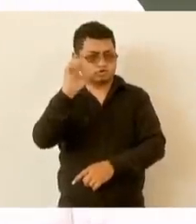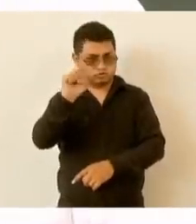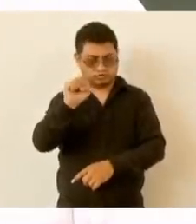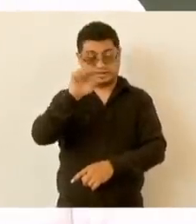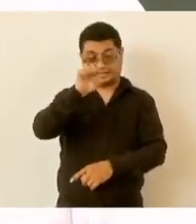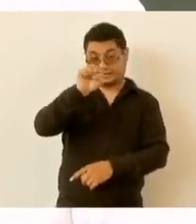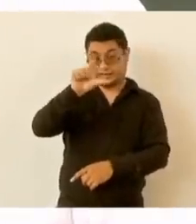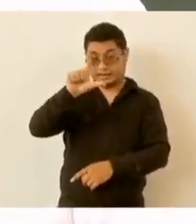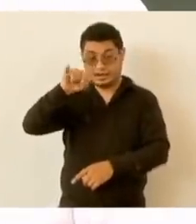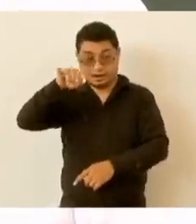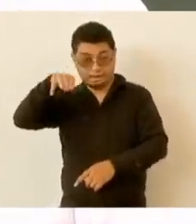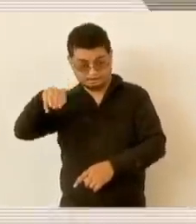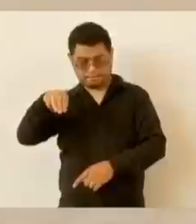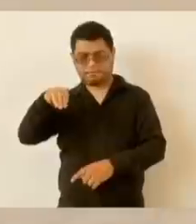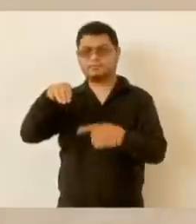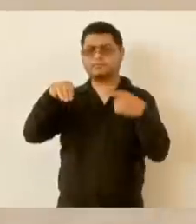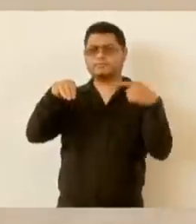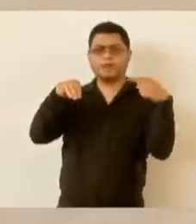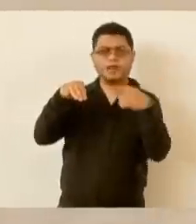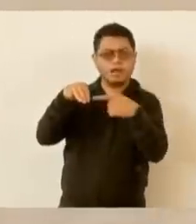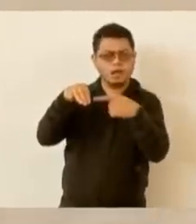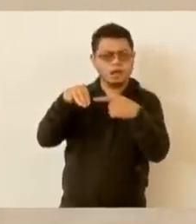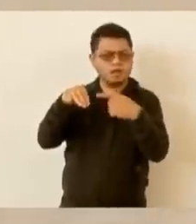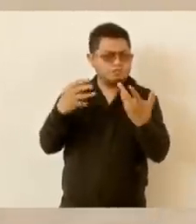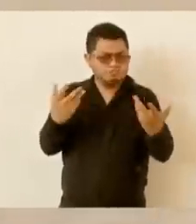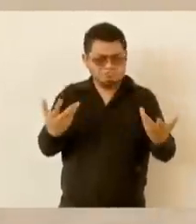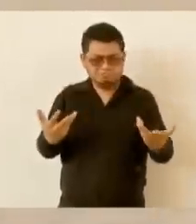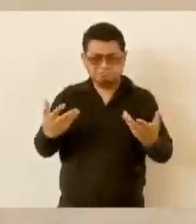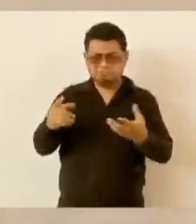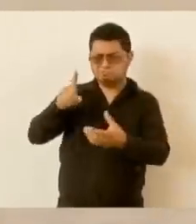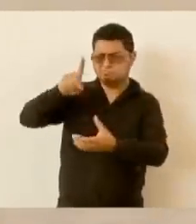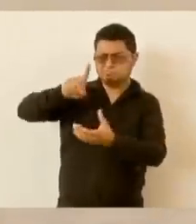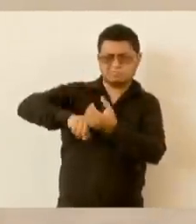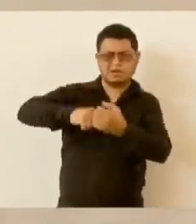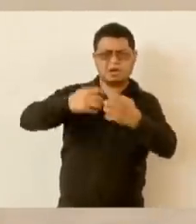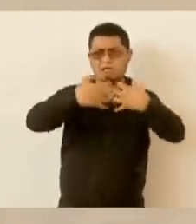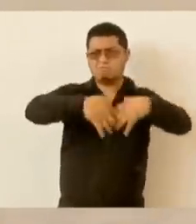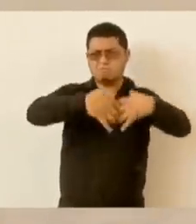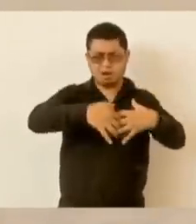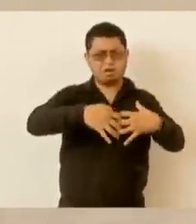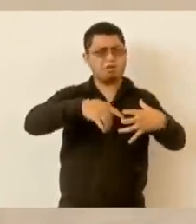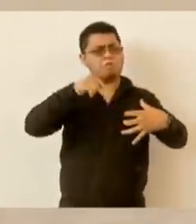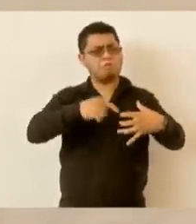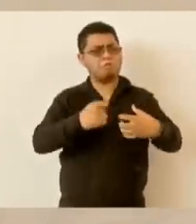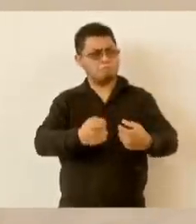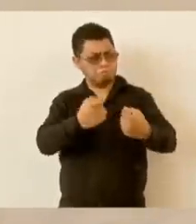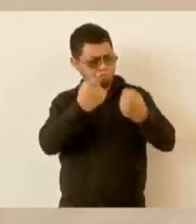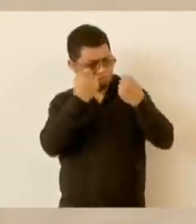empresa con mucho prestigio en México.